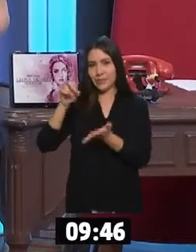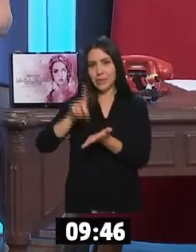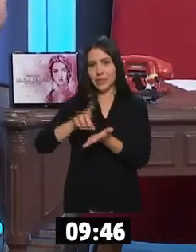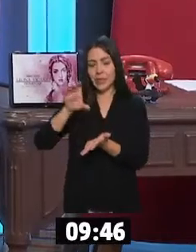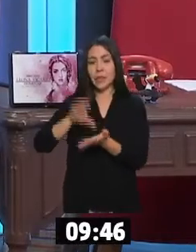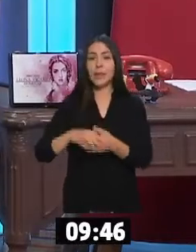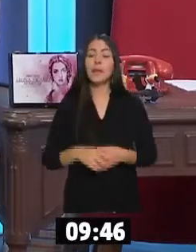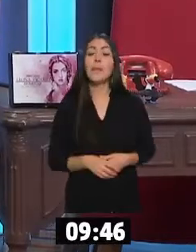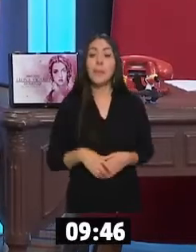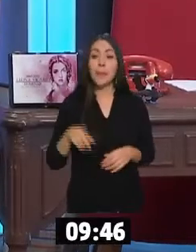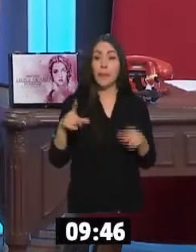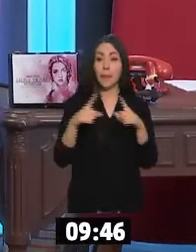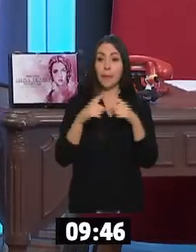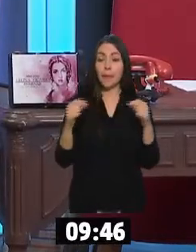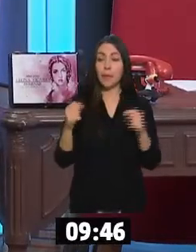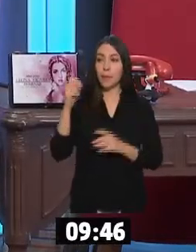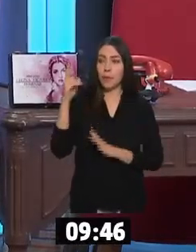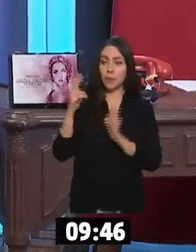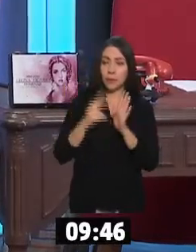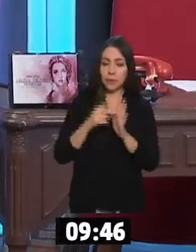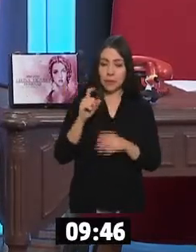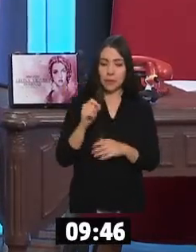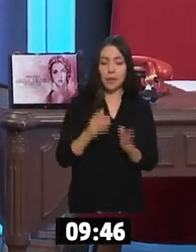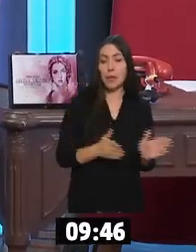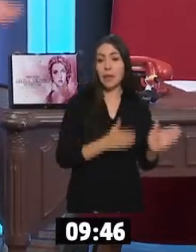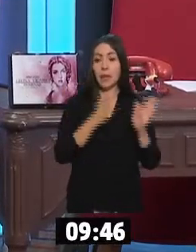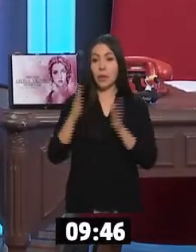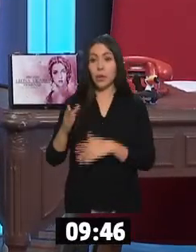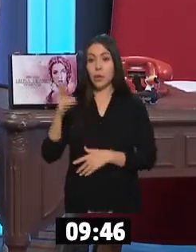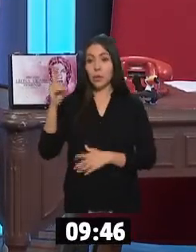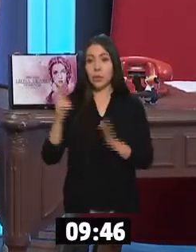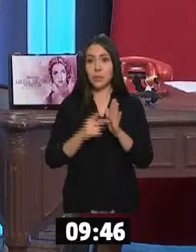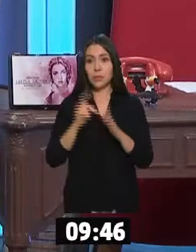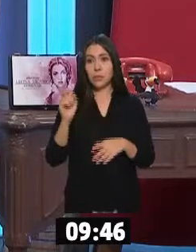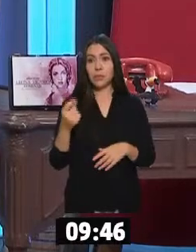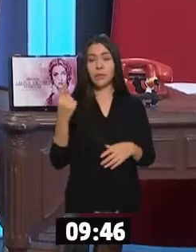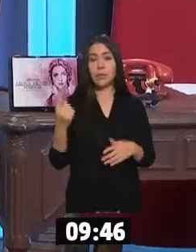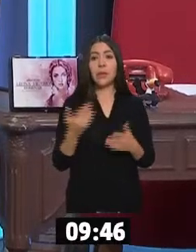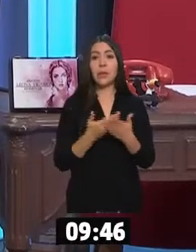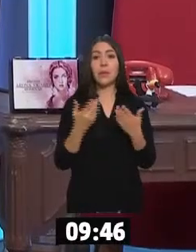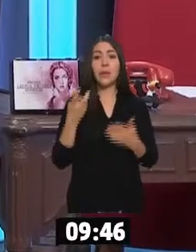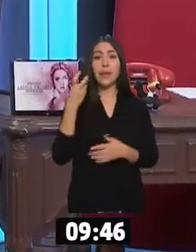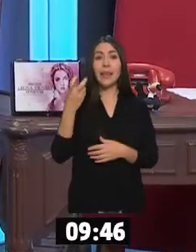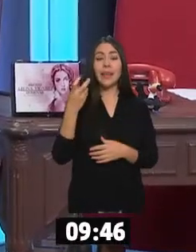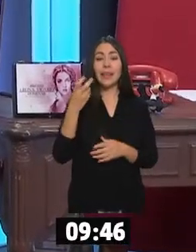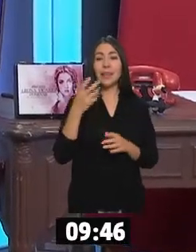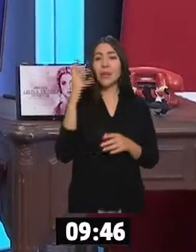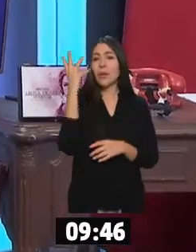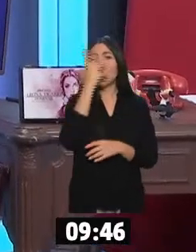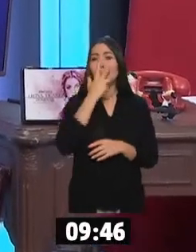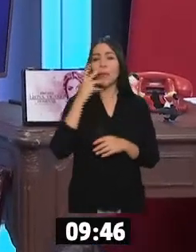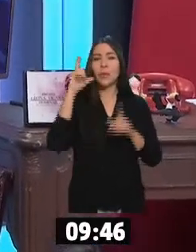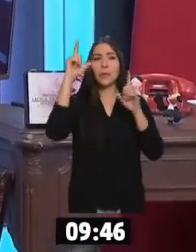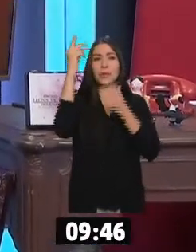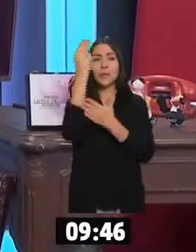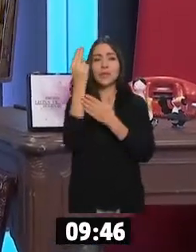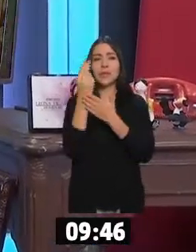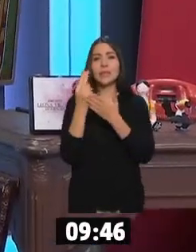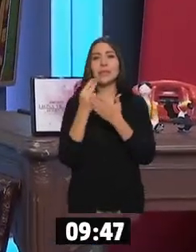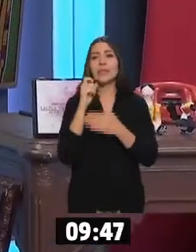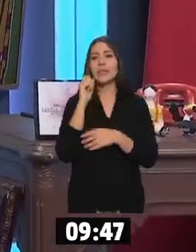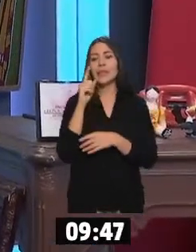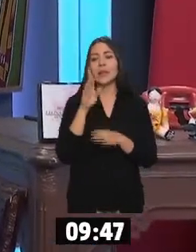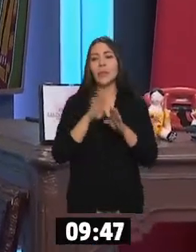Tokio 2020 que transcurrieron en 2021. Sí. ¿Y cómo íbamos a desperdiciar ese logo tan bonito que tenemos de la